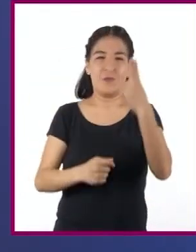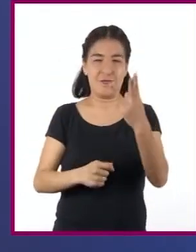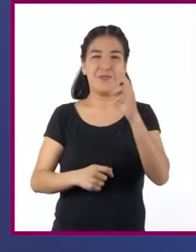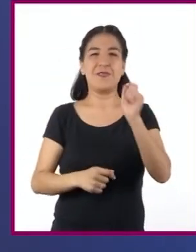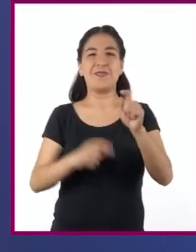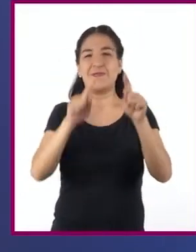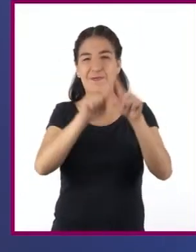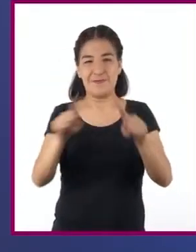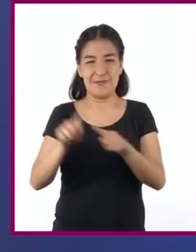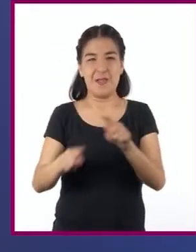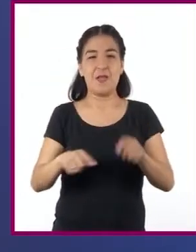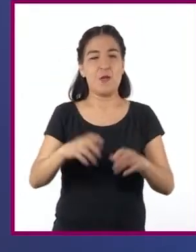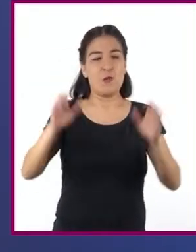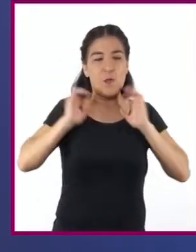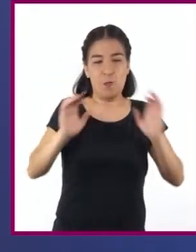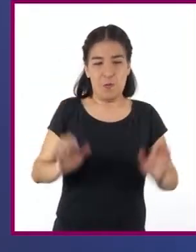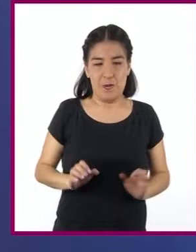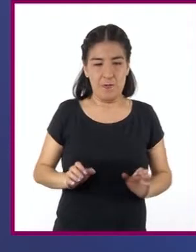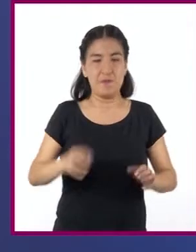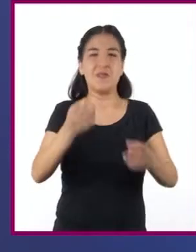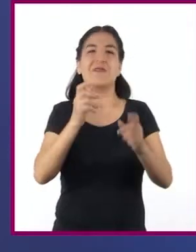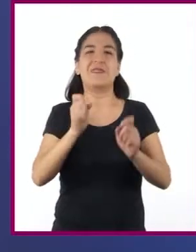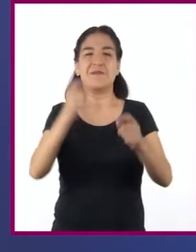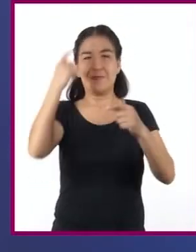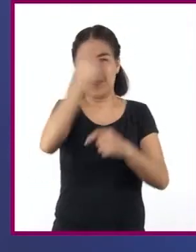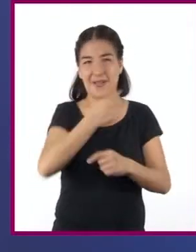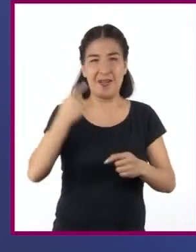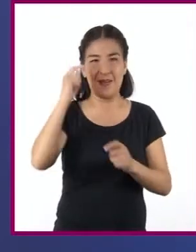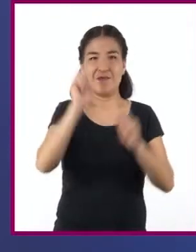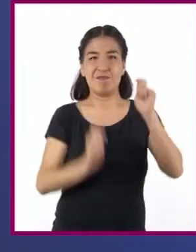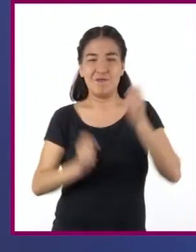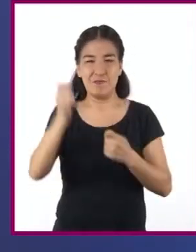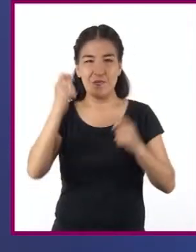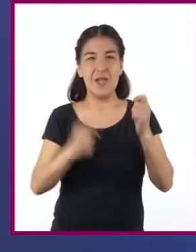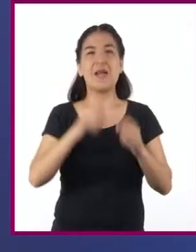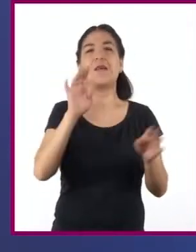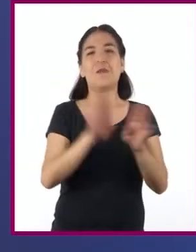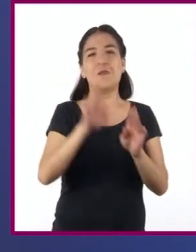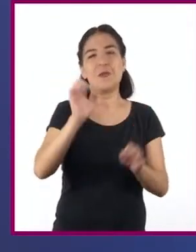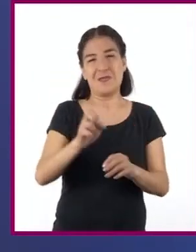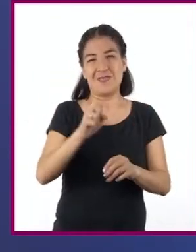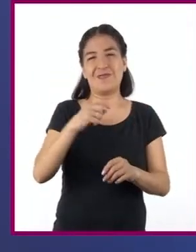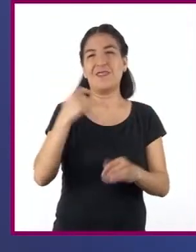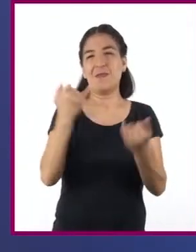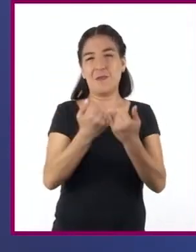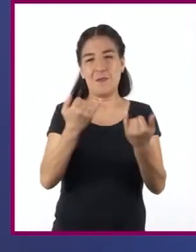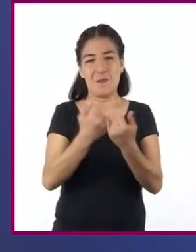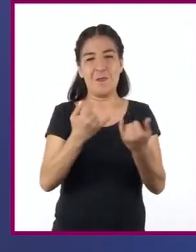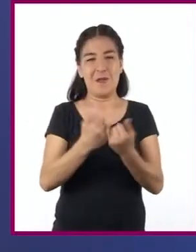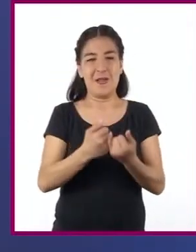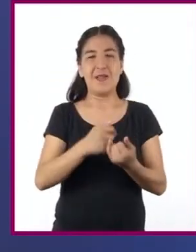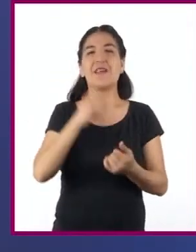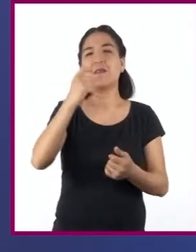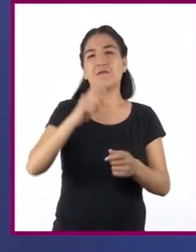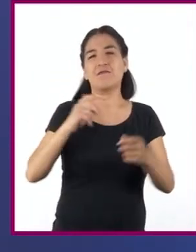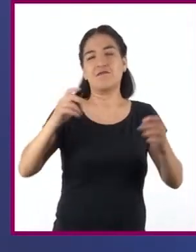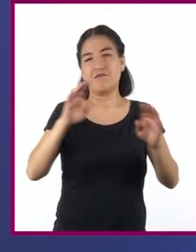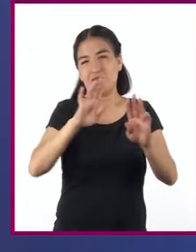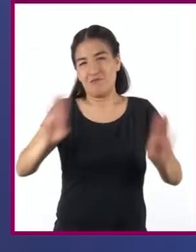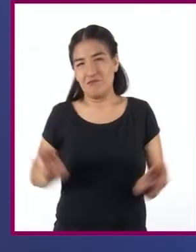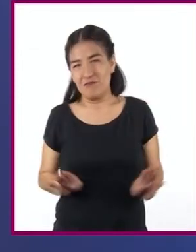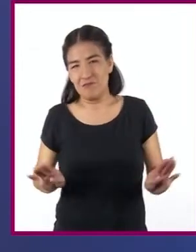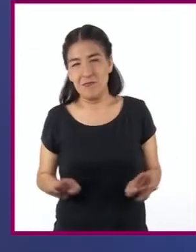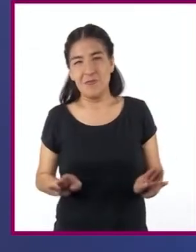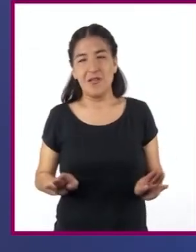adaptaciones: morfológica, conductual y fisiológica. Pero cuando hablamos de la reproducción, todo se vale.